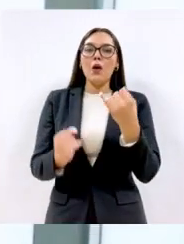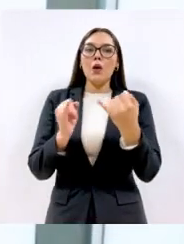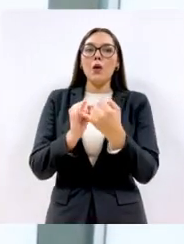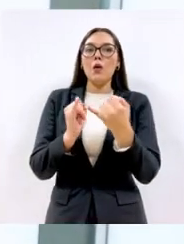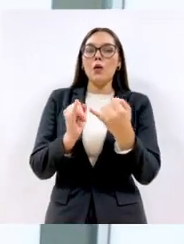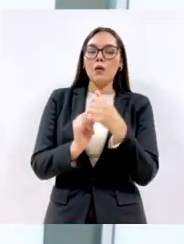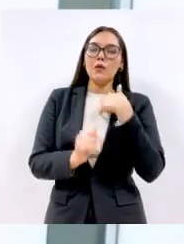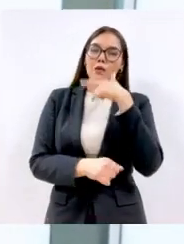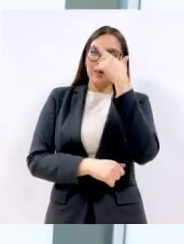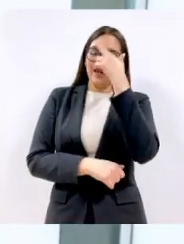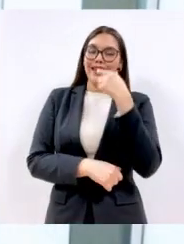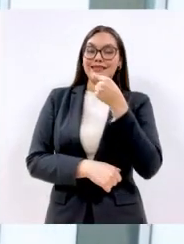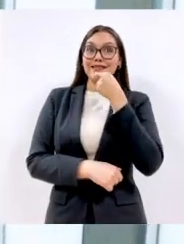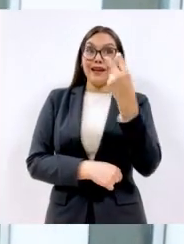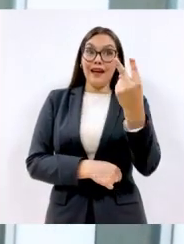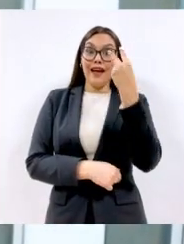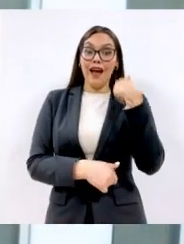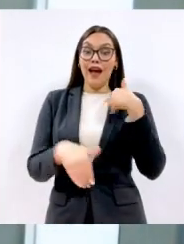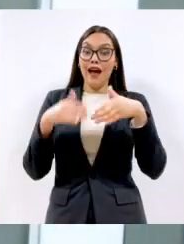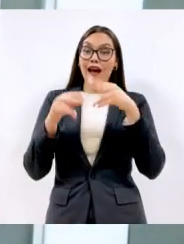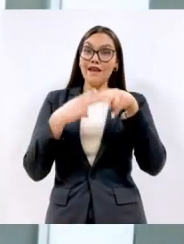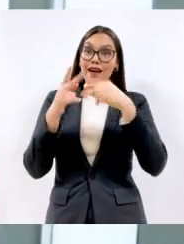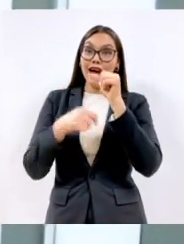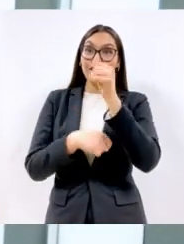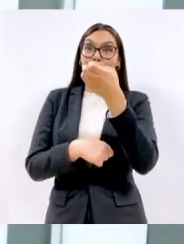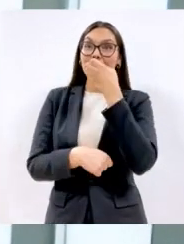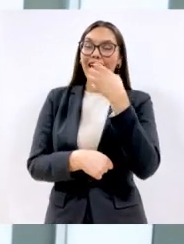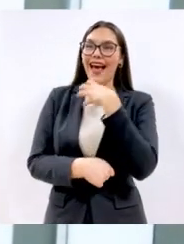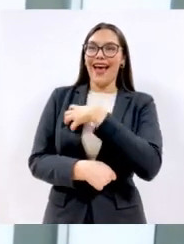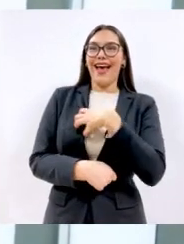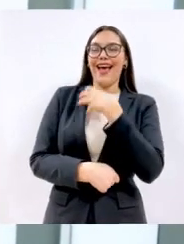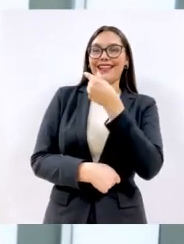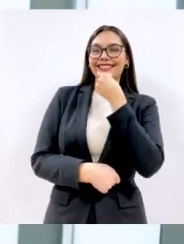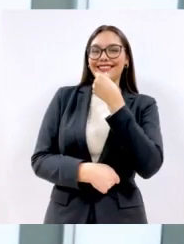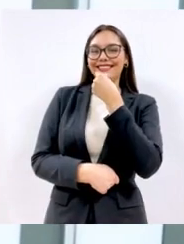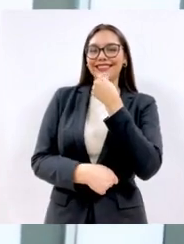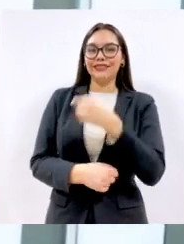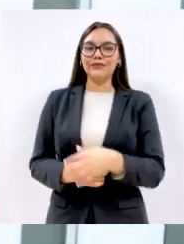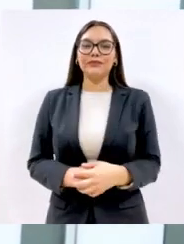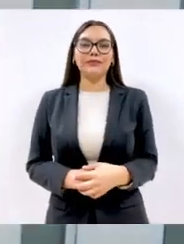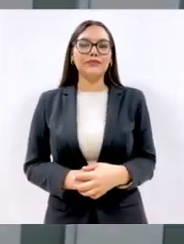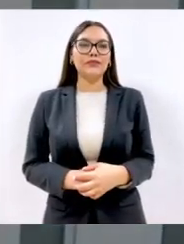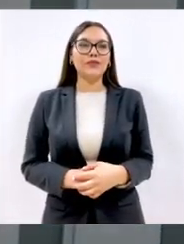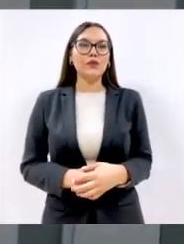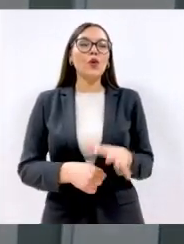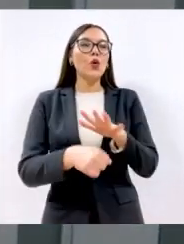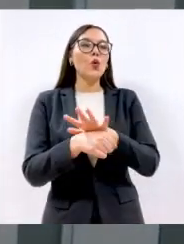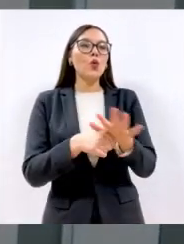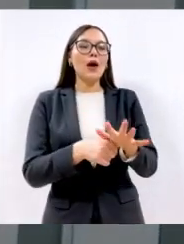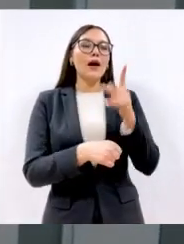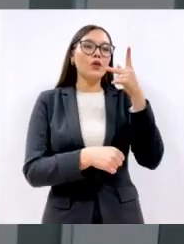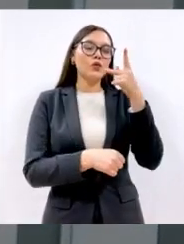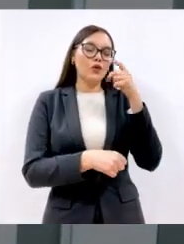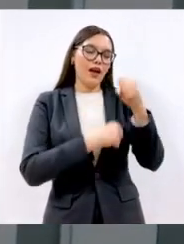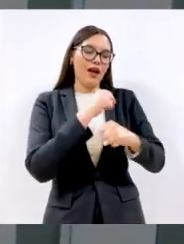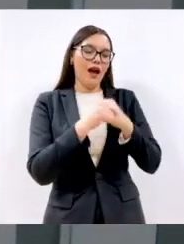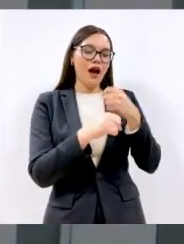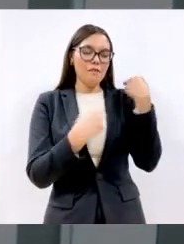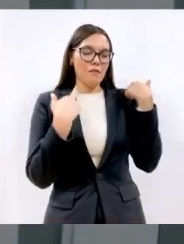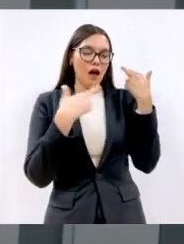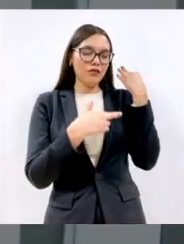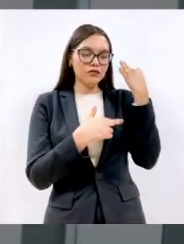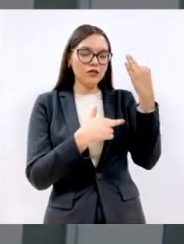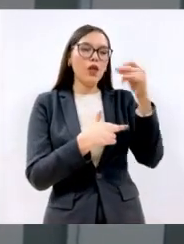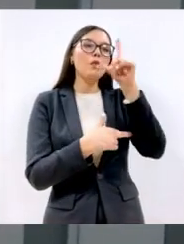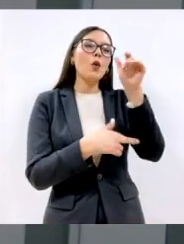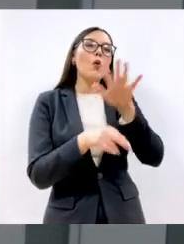Y recuerdo mucho los niños, la alegría de los niños cuando me veían pasar hacia la escuelita. ¿Qué experiencia te dejaron los